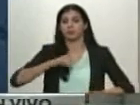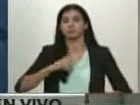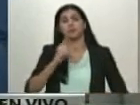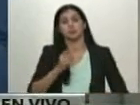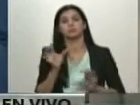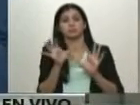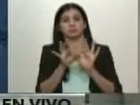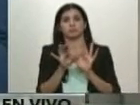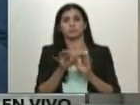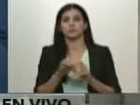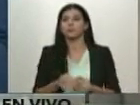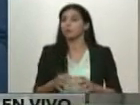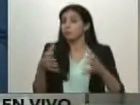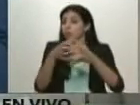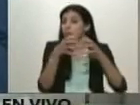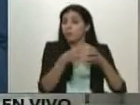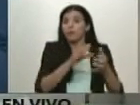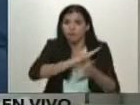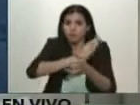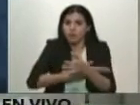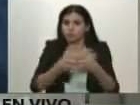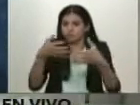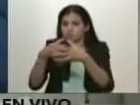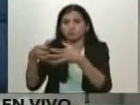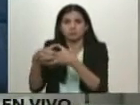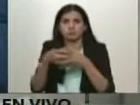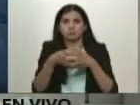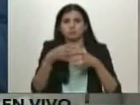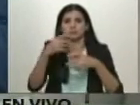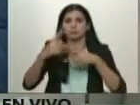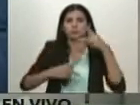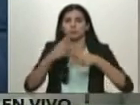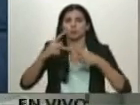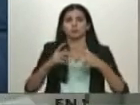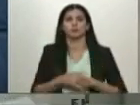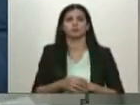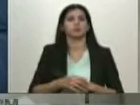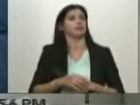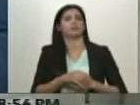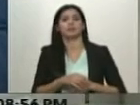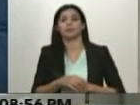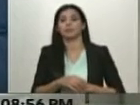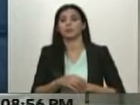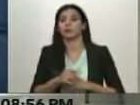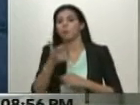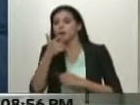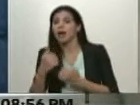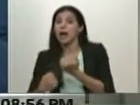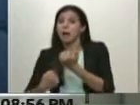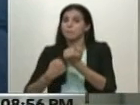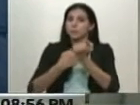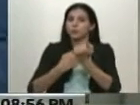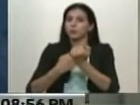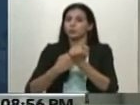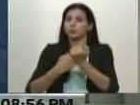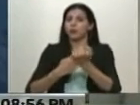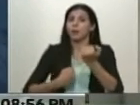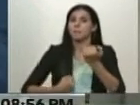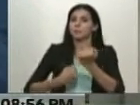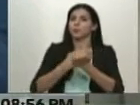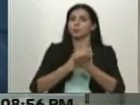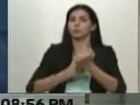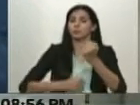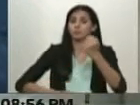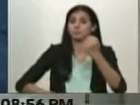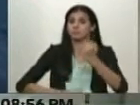Son fuerzas productivas que deben ser direccionadas hacia el desarrollo para satisfacer las necesidades nacionales,